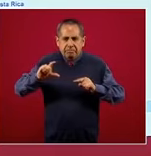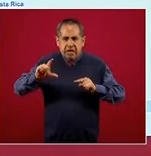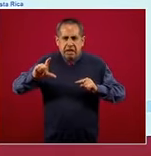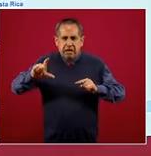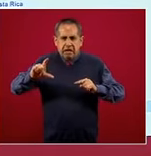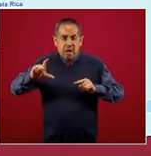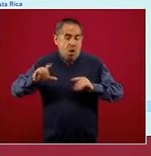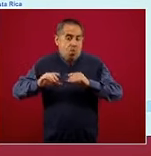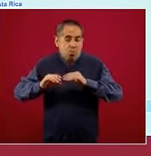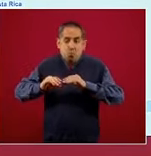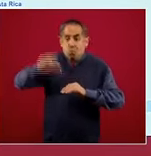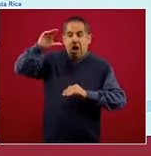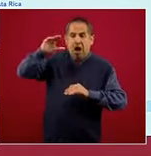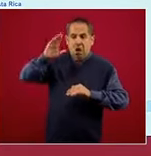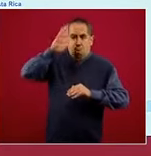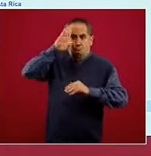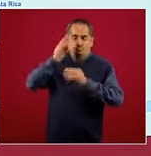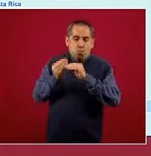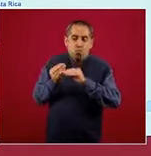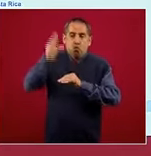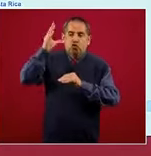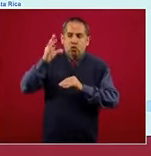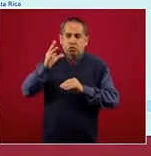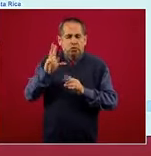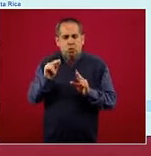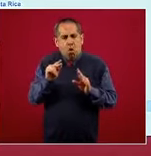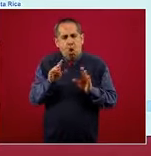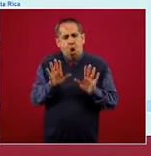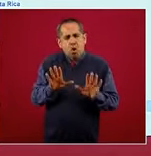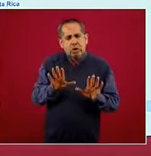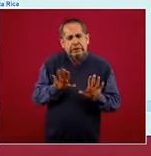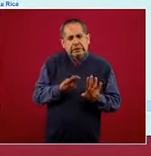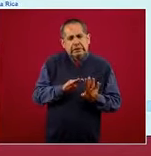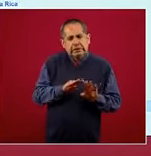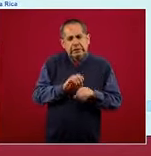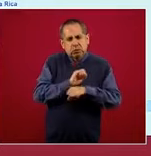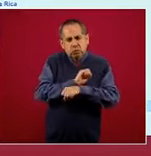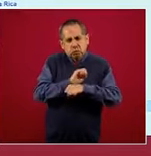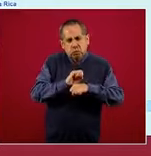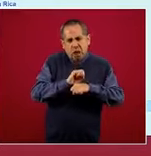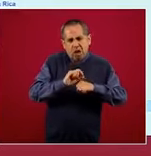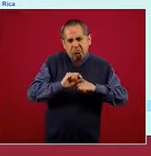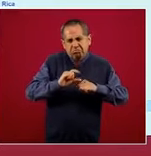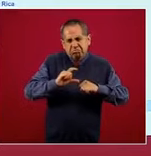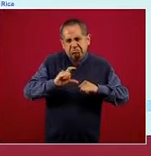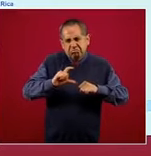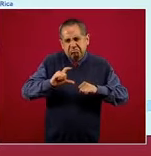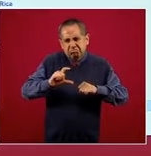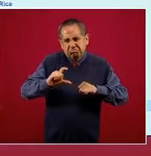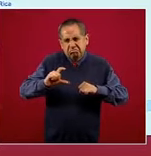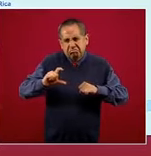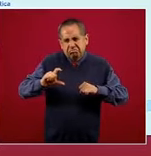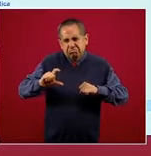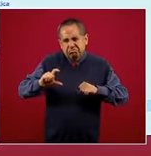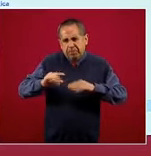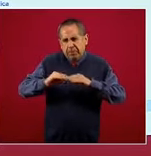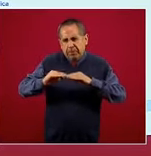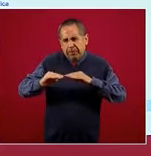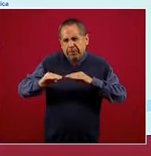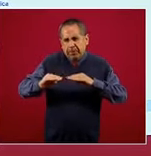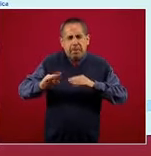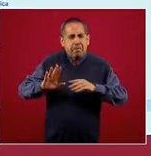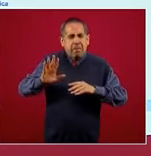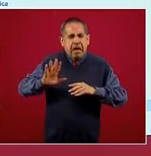no ascendente, no abrupta, sino más bien siempre una tendencia que en su momento parece